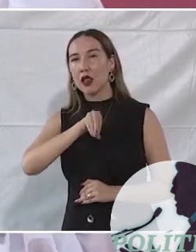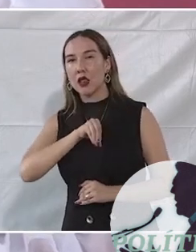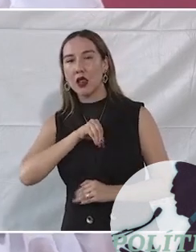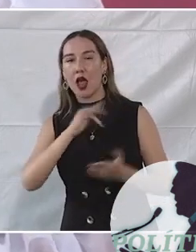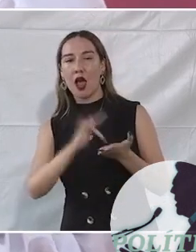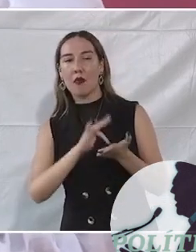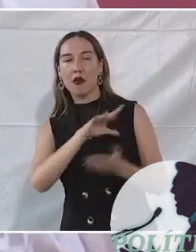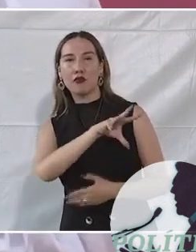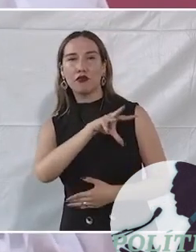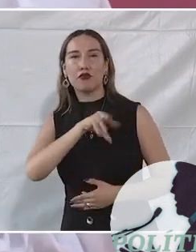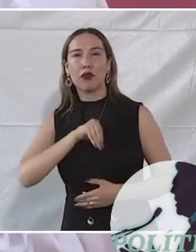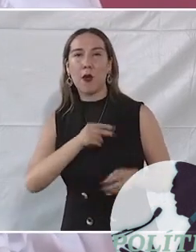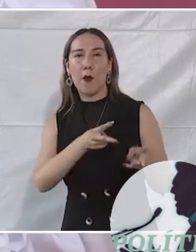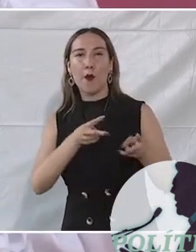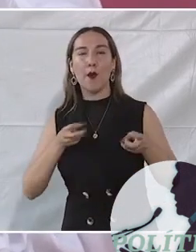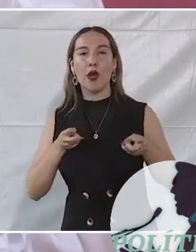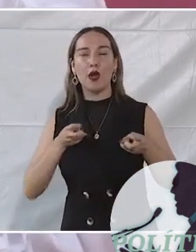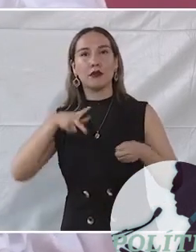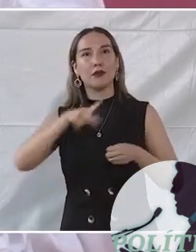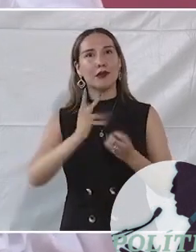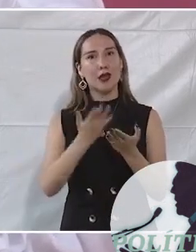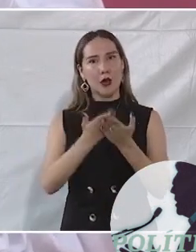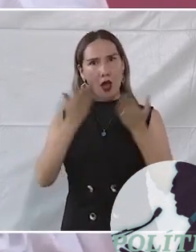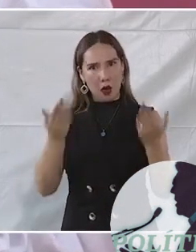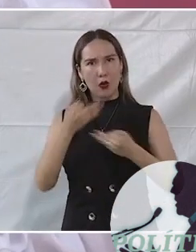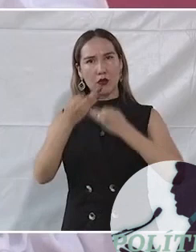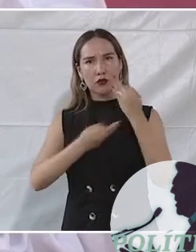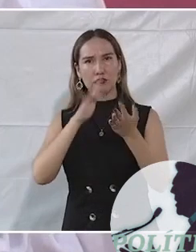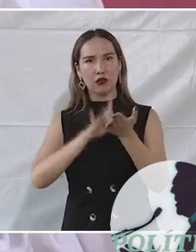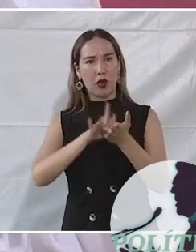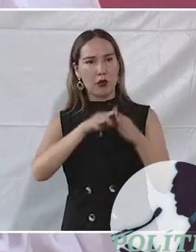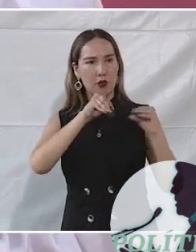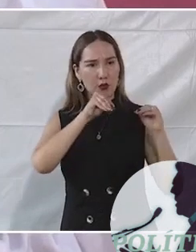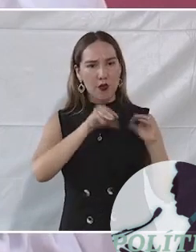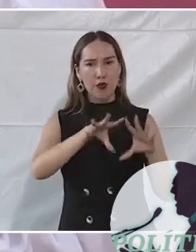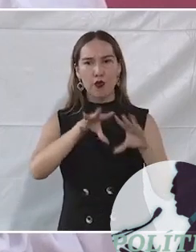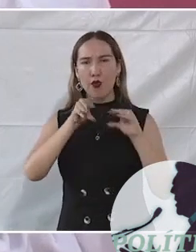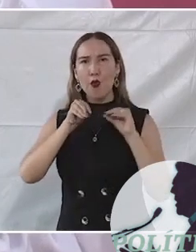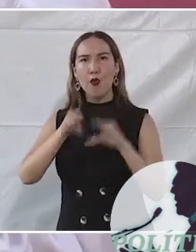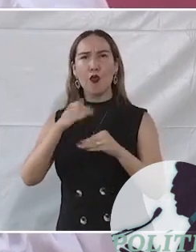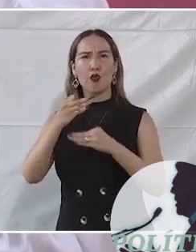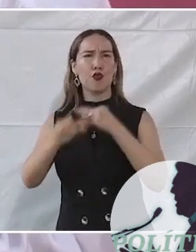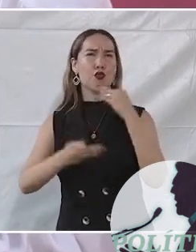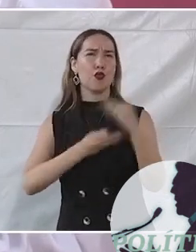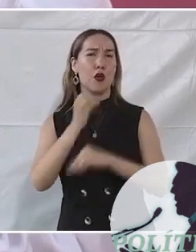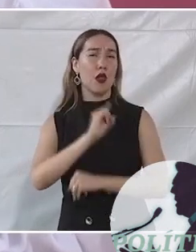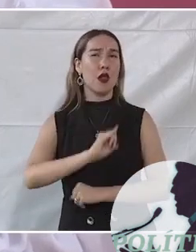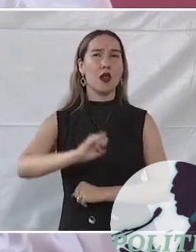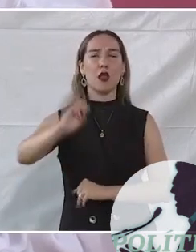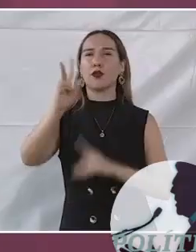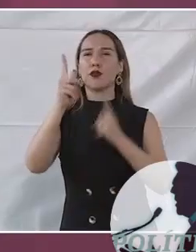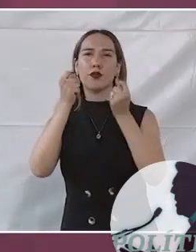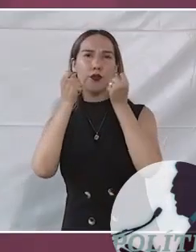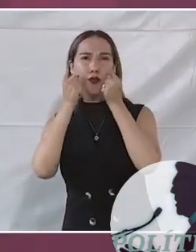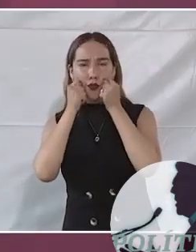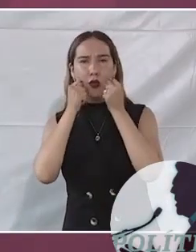ahora ya llega a todos los campesinos y a los de abajo, y va a ir aumentando. Aquí